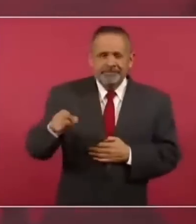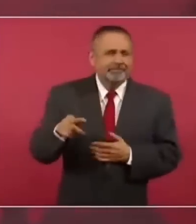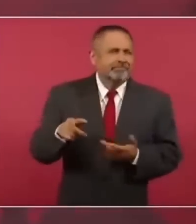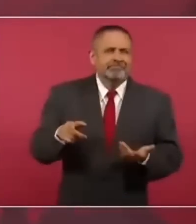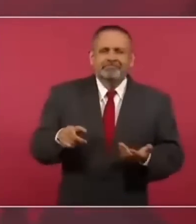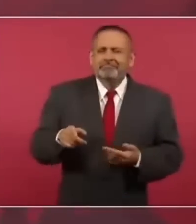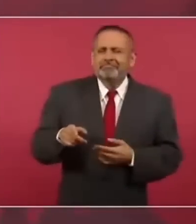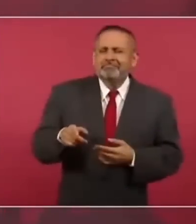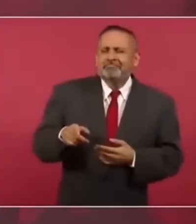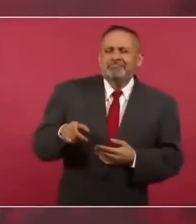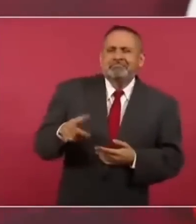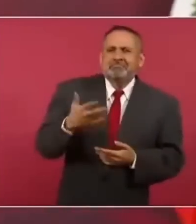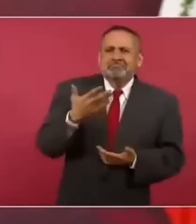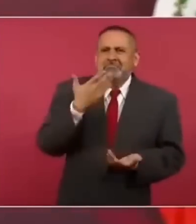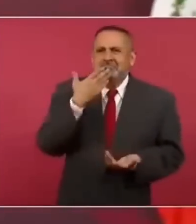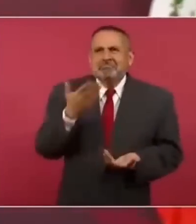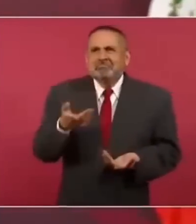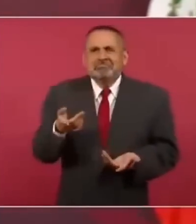gente